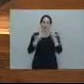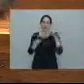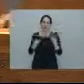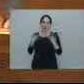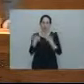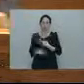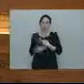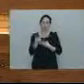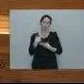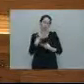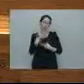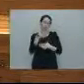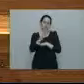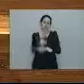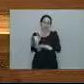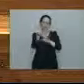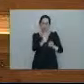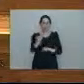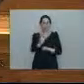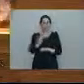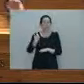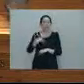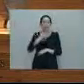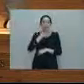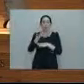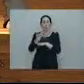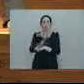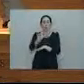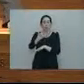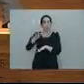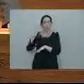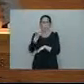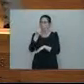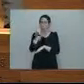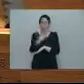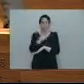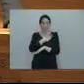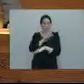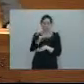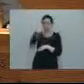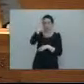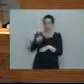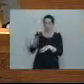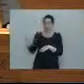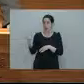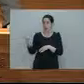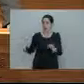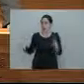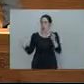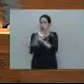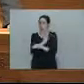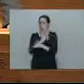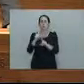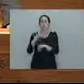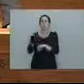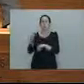ya decía la portavoz de Izquierda Unida, yo creo que no se opone a esta otra iniciativa, sino que es complementaria.